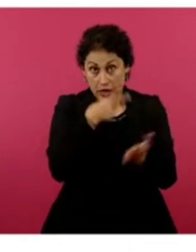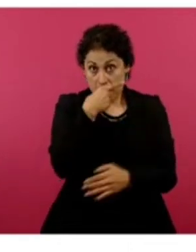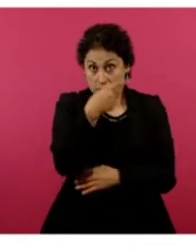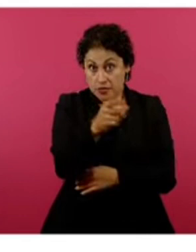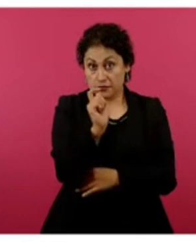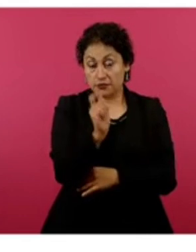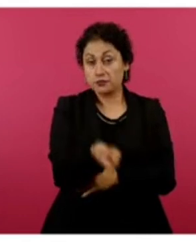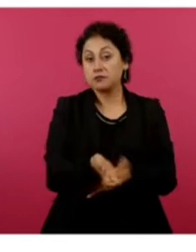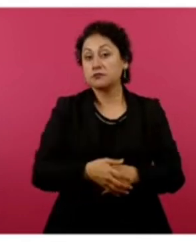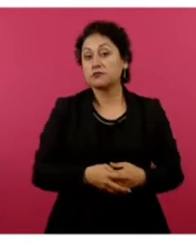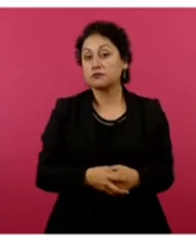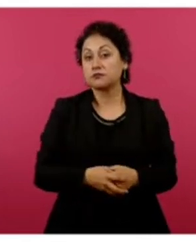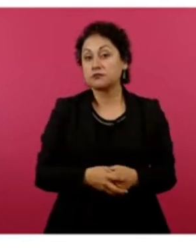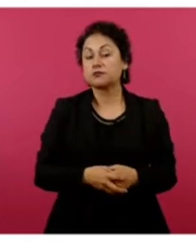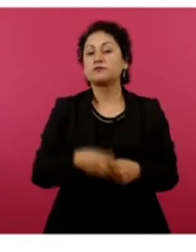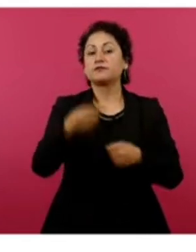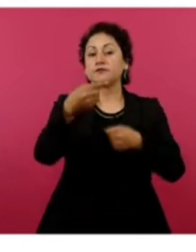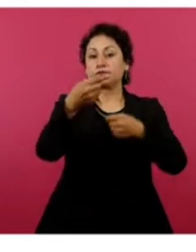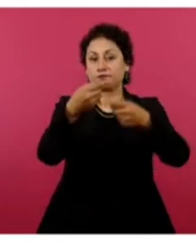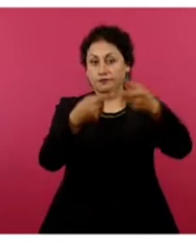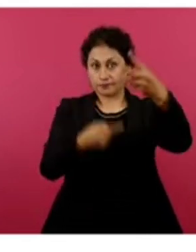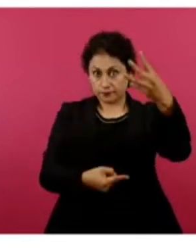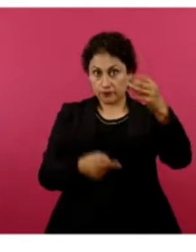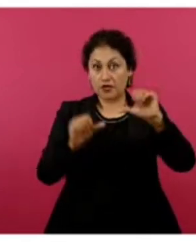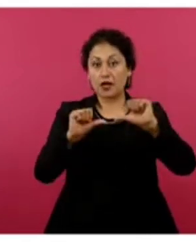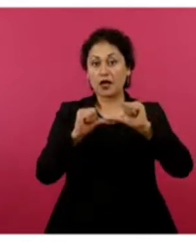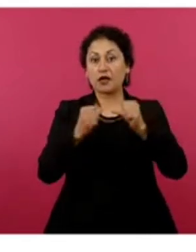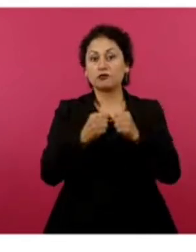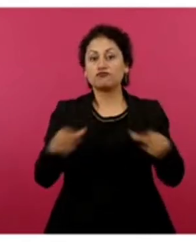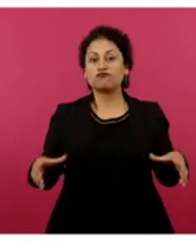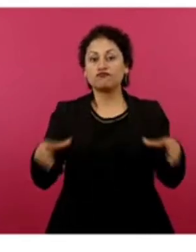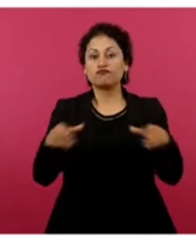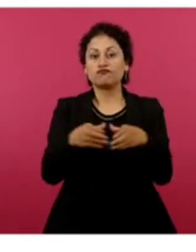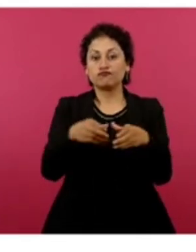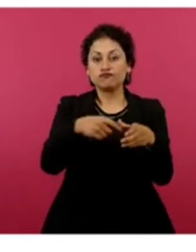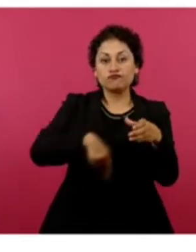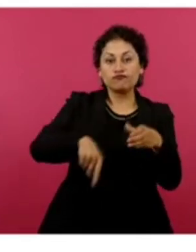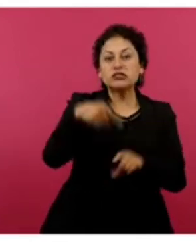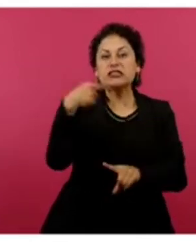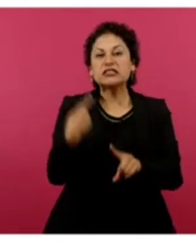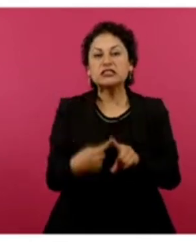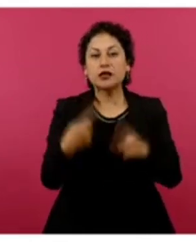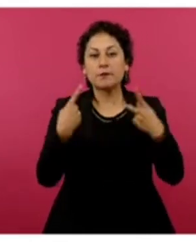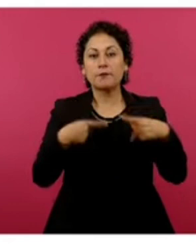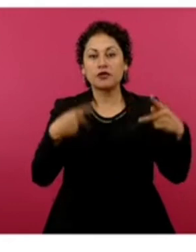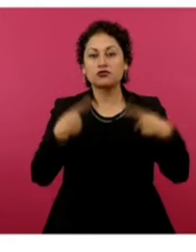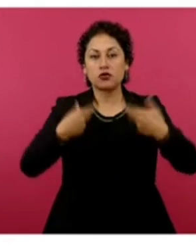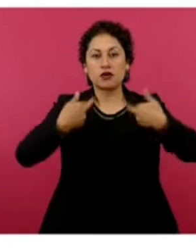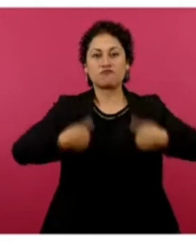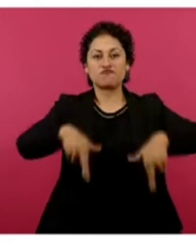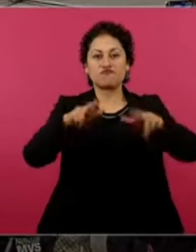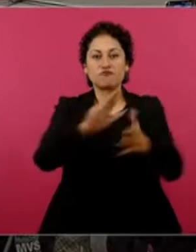Estos son los socios, súbele, y los representantes legales.